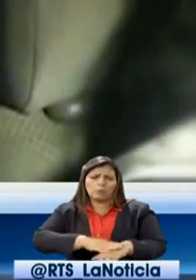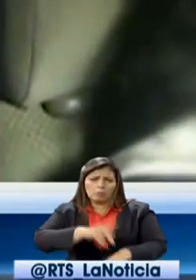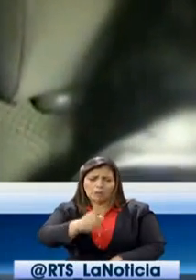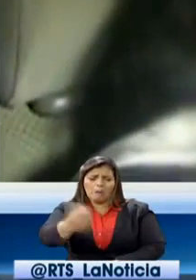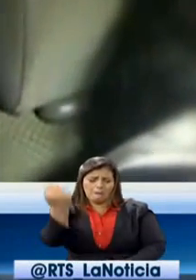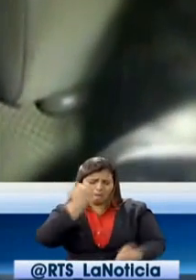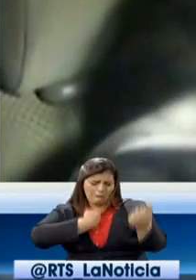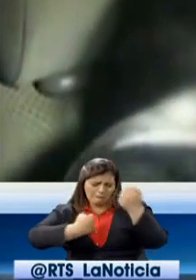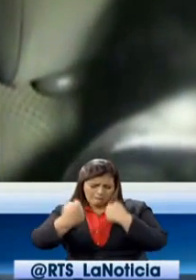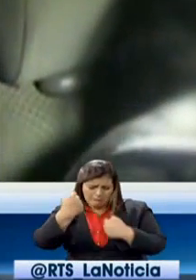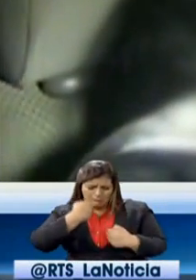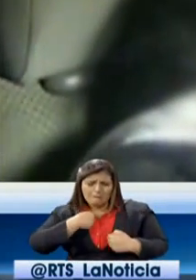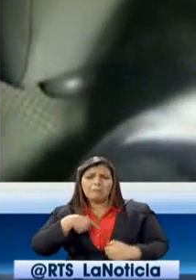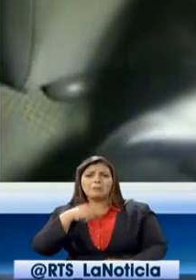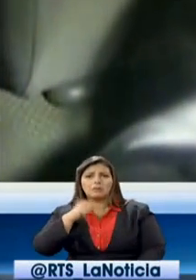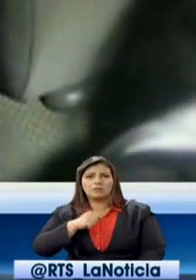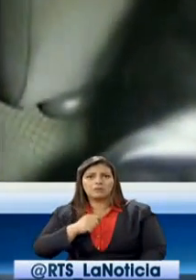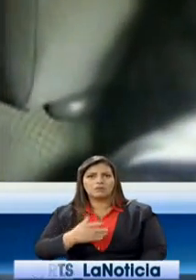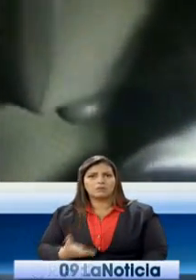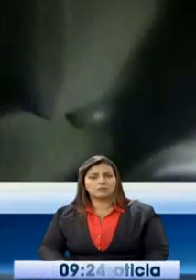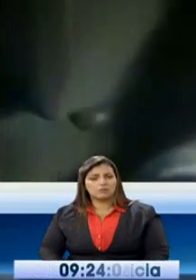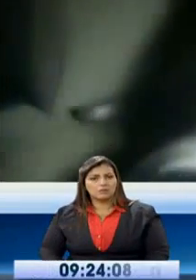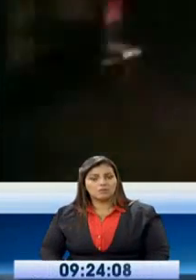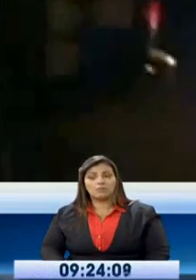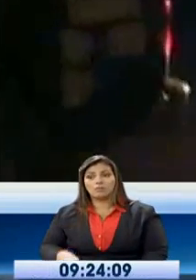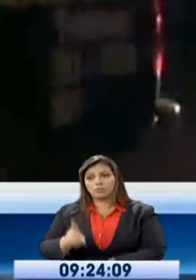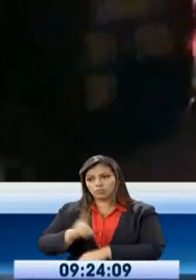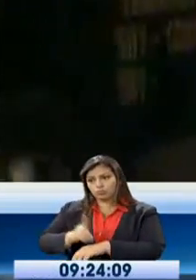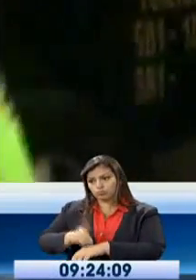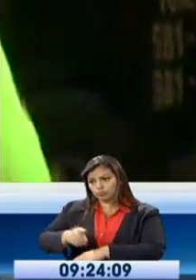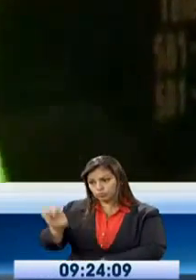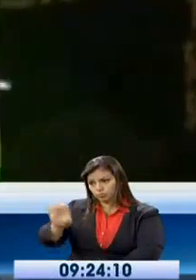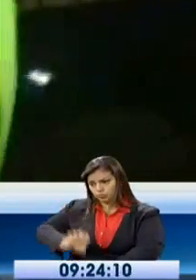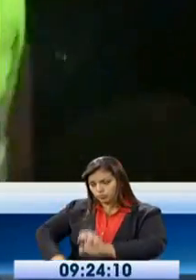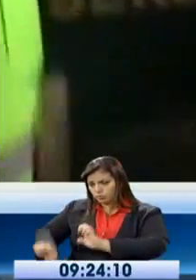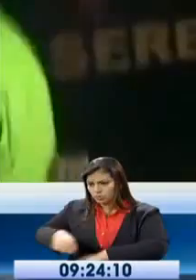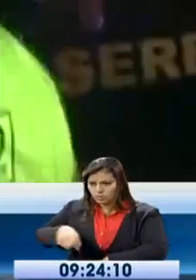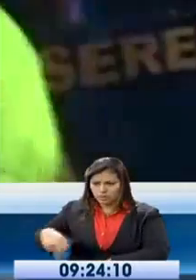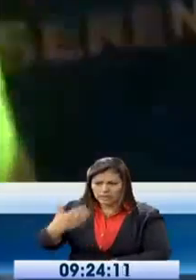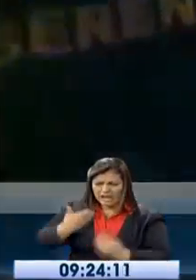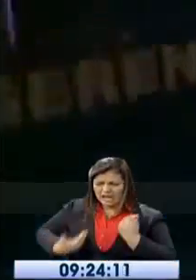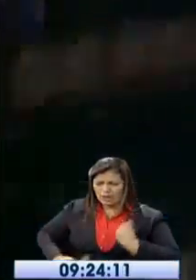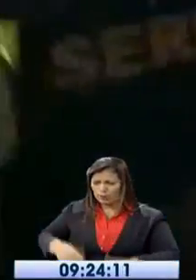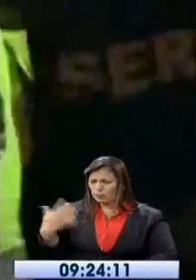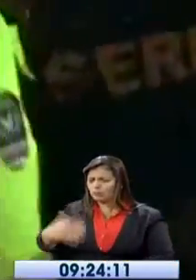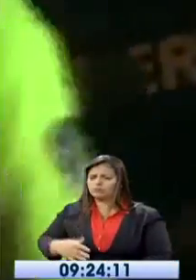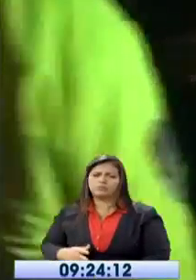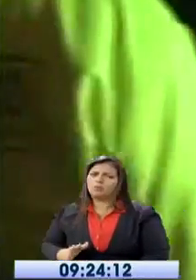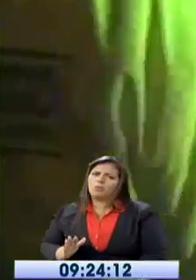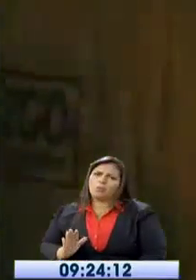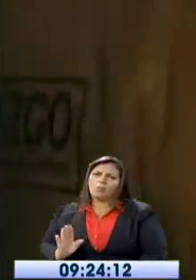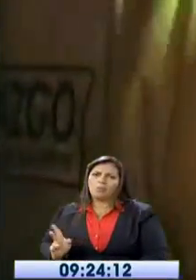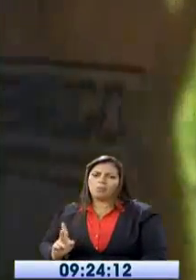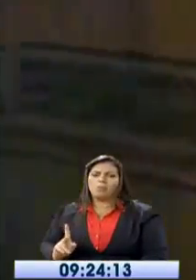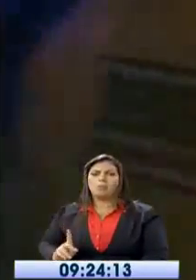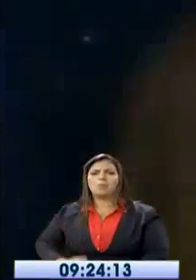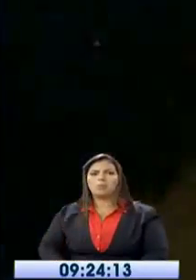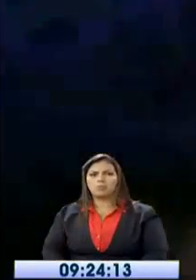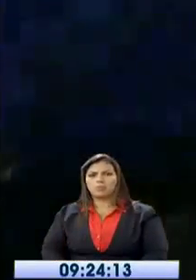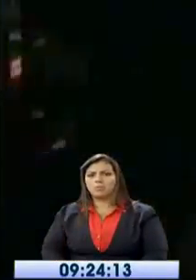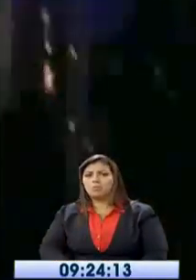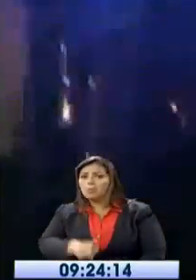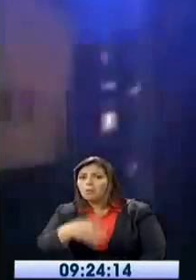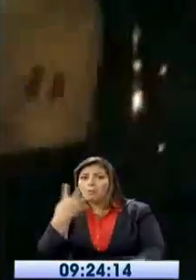y debido a que el informe médico no reportó lesiones graves, el conviviente quedó en libertad luego de unas